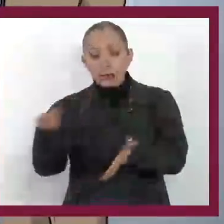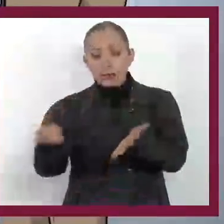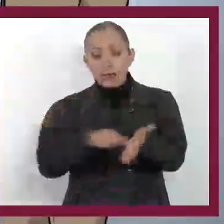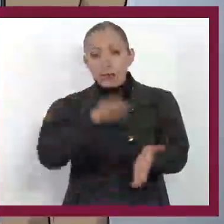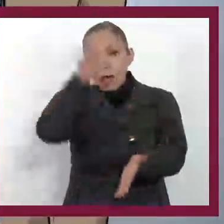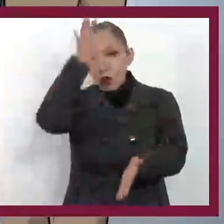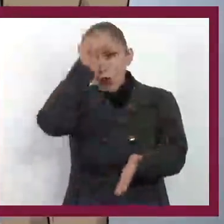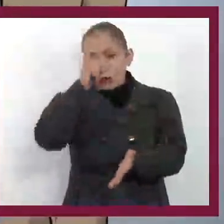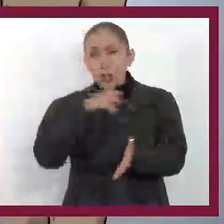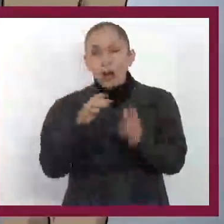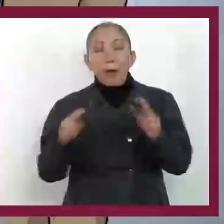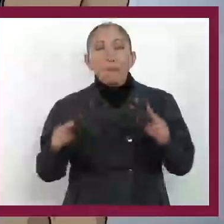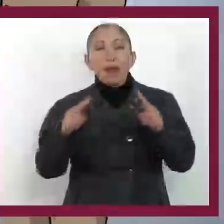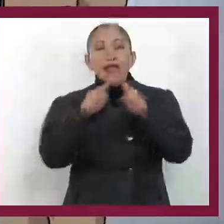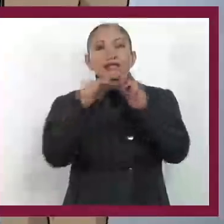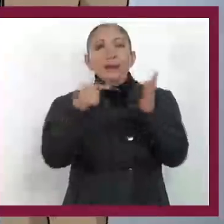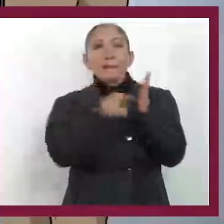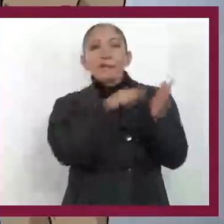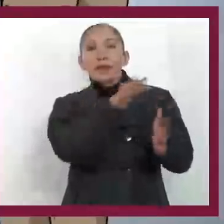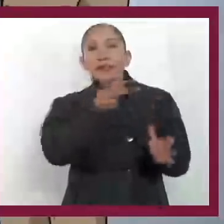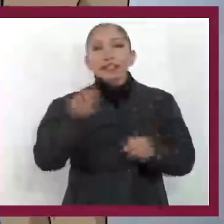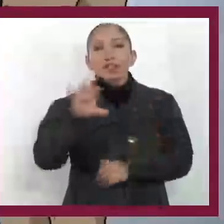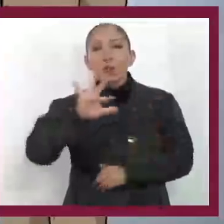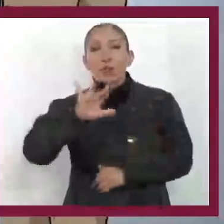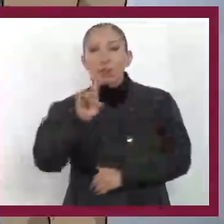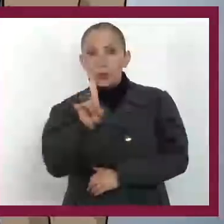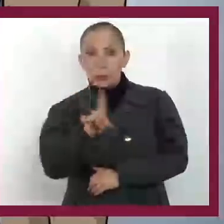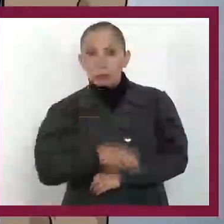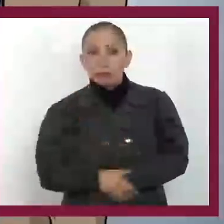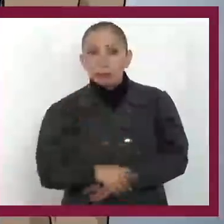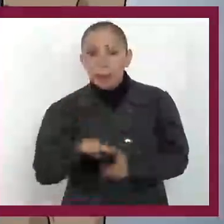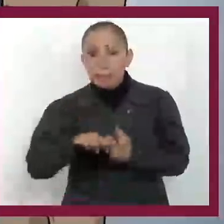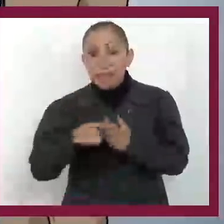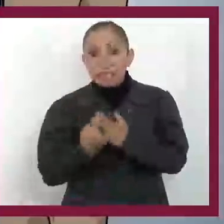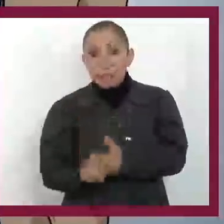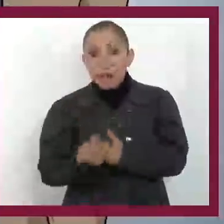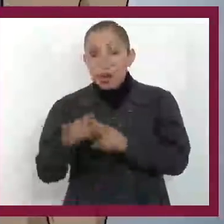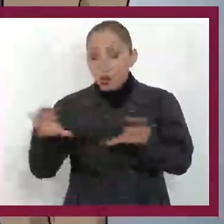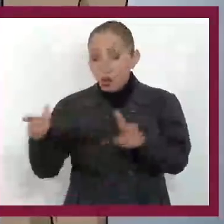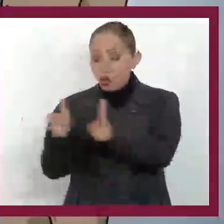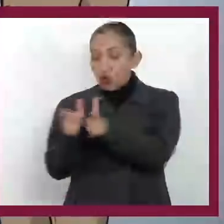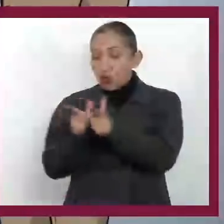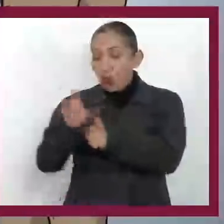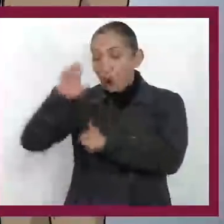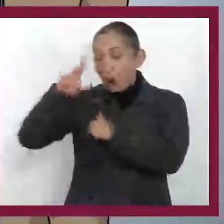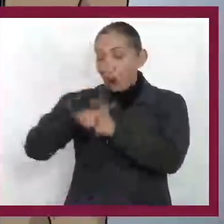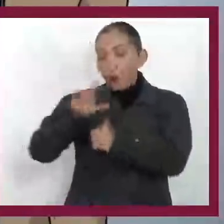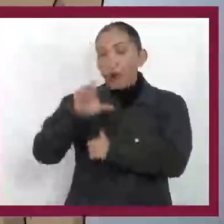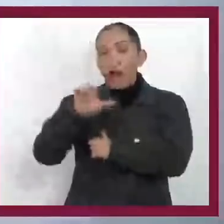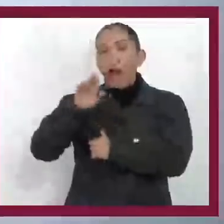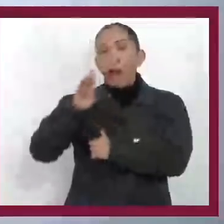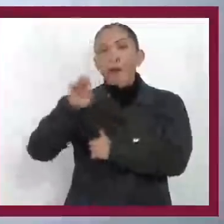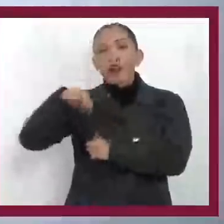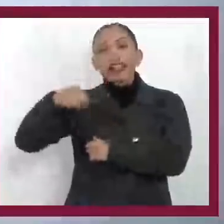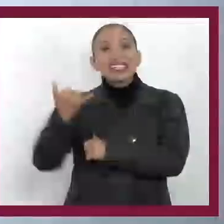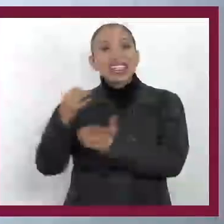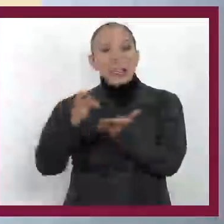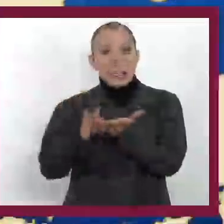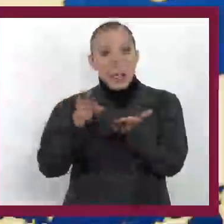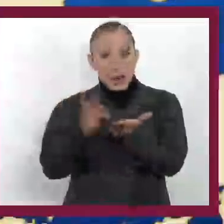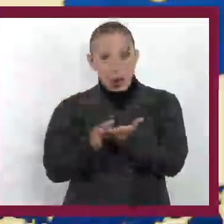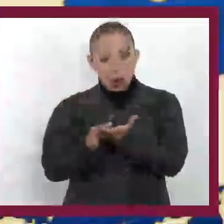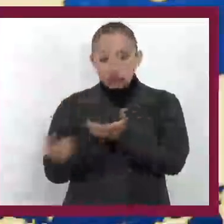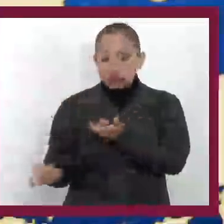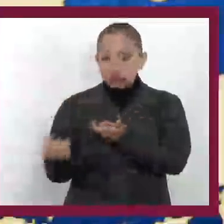del Tratado de París en 1951, que dio origen a la Comunidad Europea del Carbón y del Acero, a la